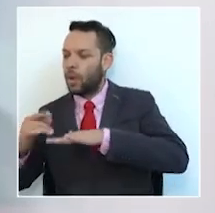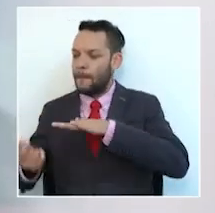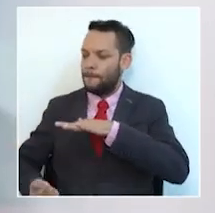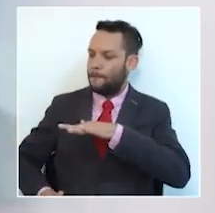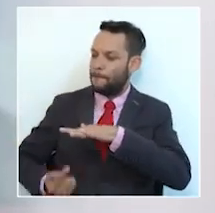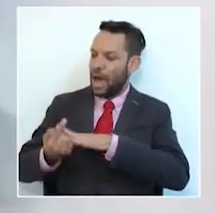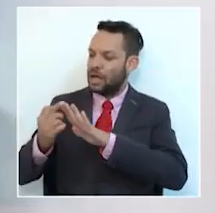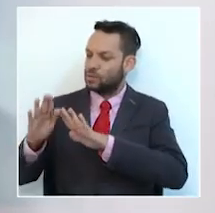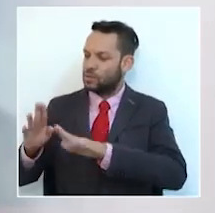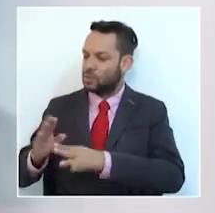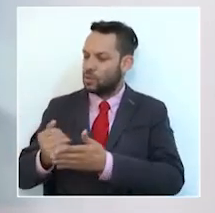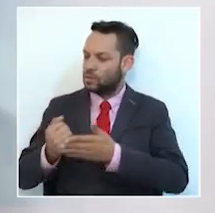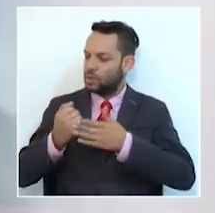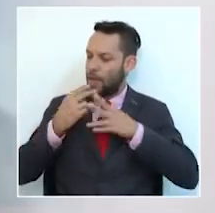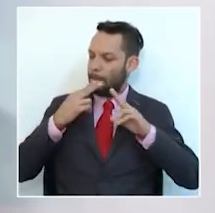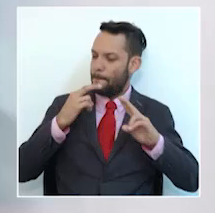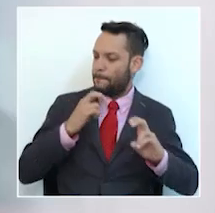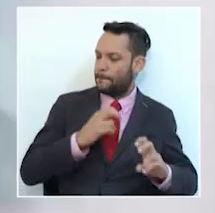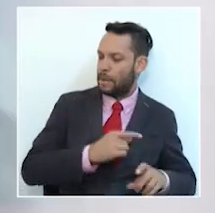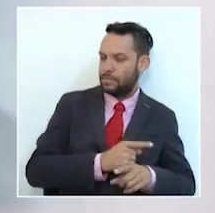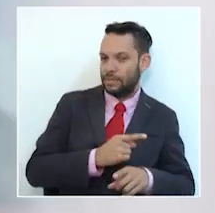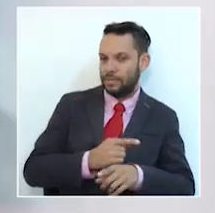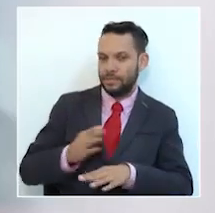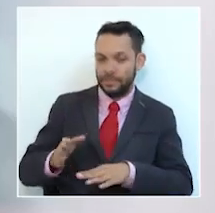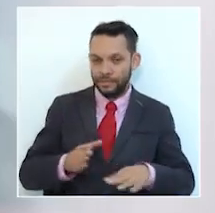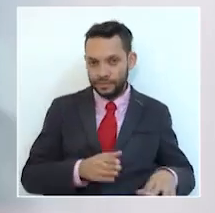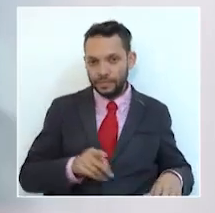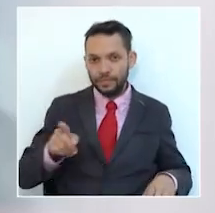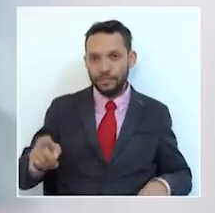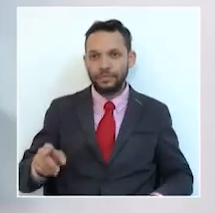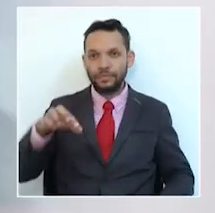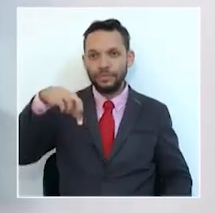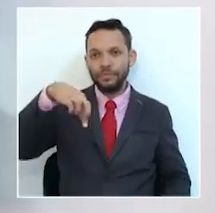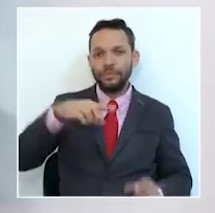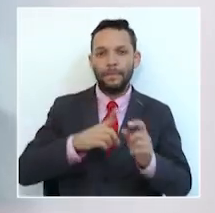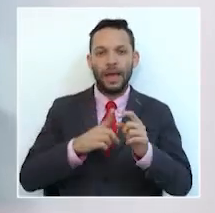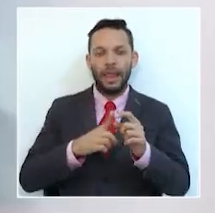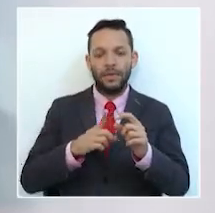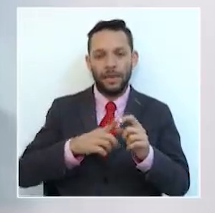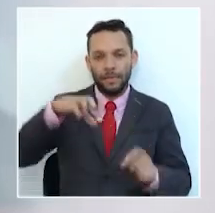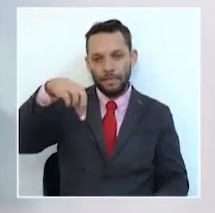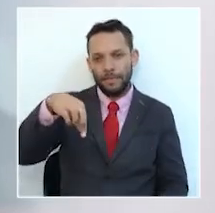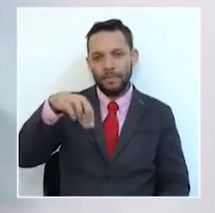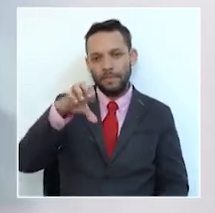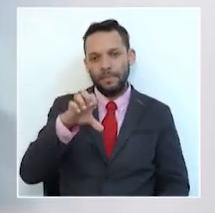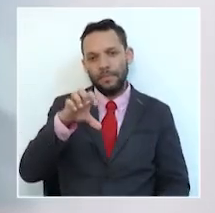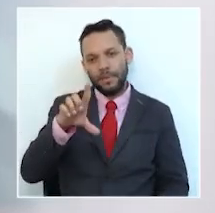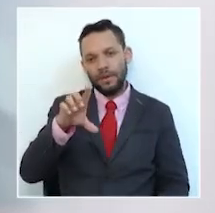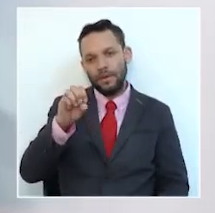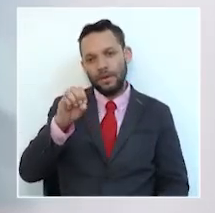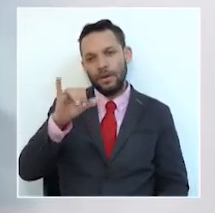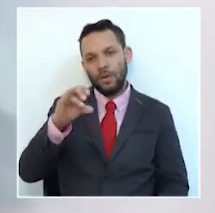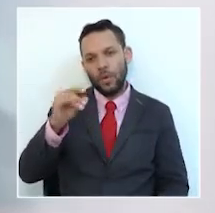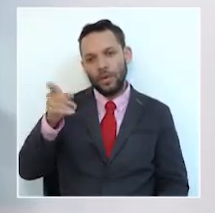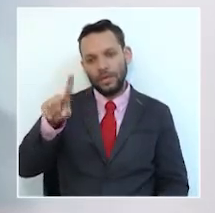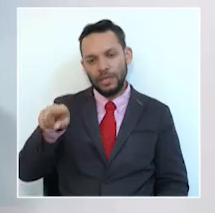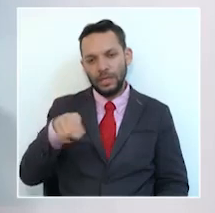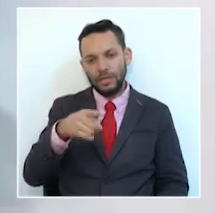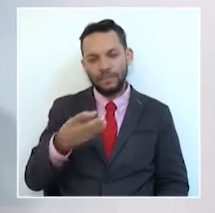campo de investigación es decir que los pelos de esther males son unas mezclas de arcillas